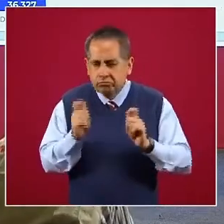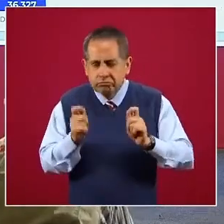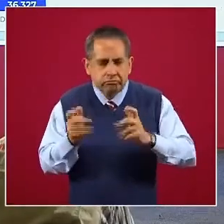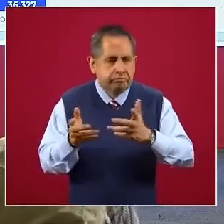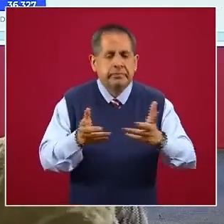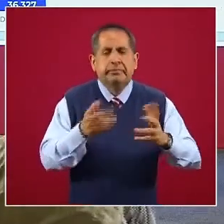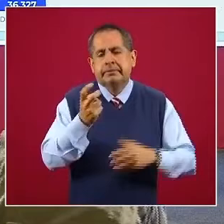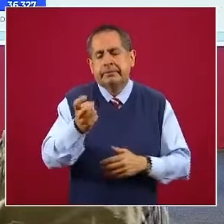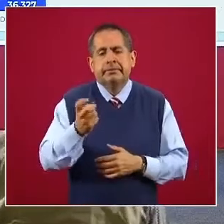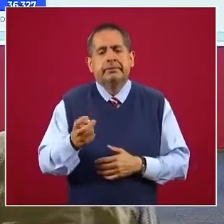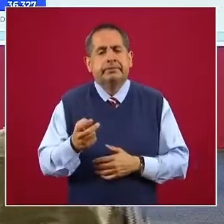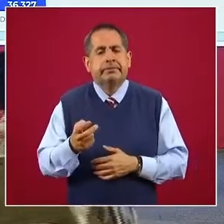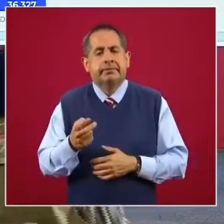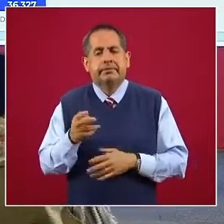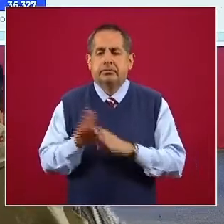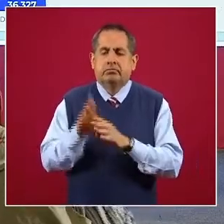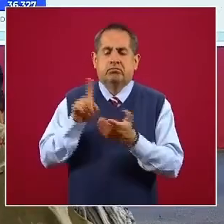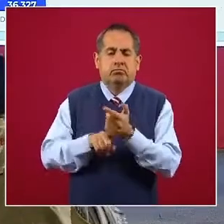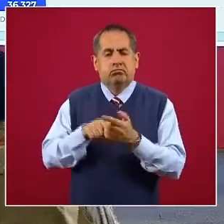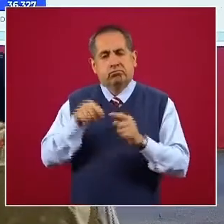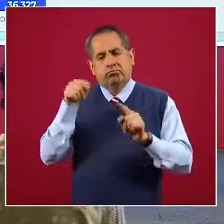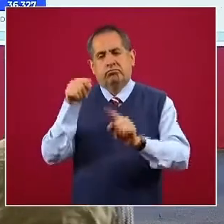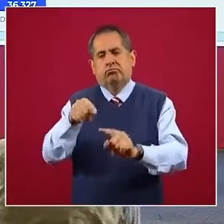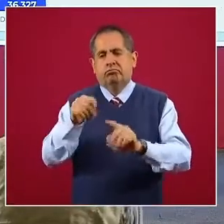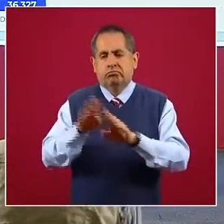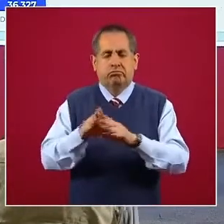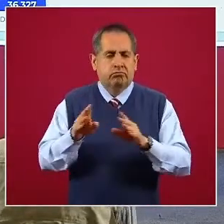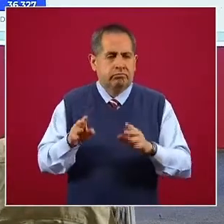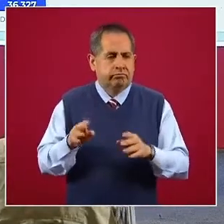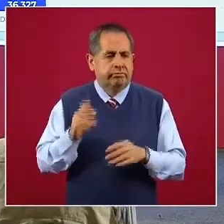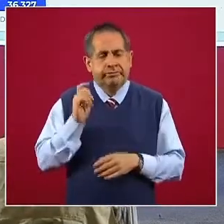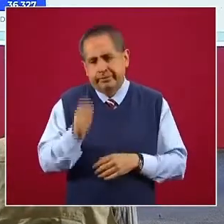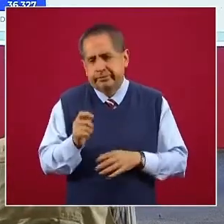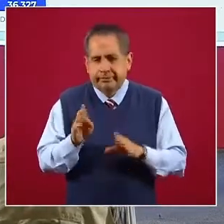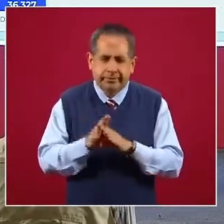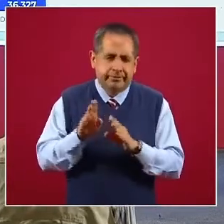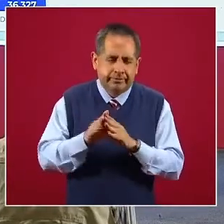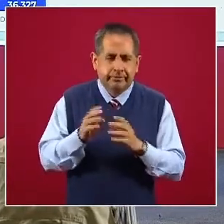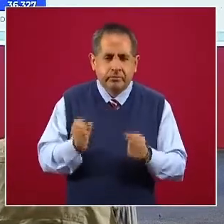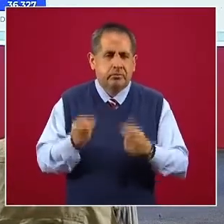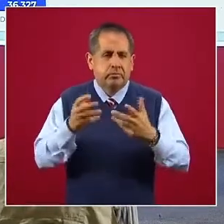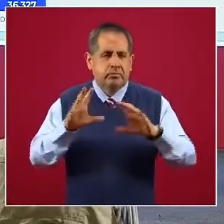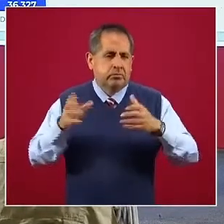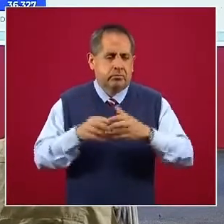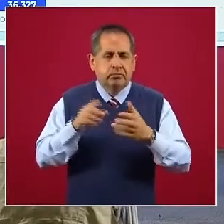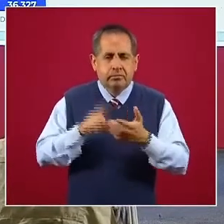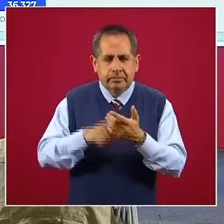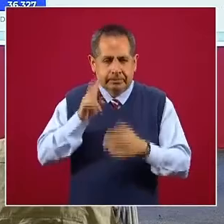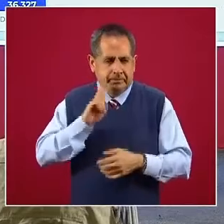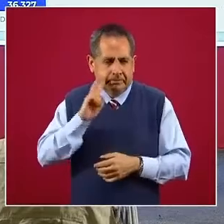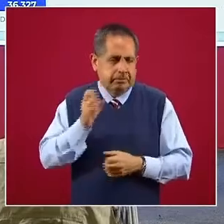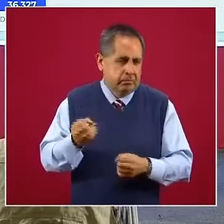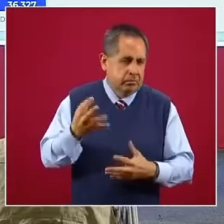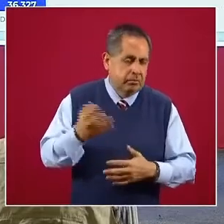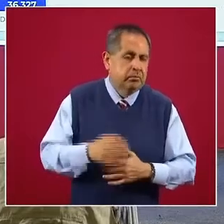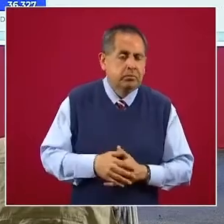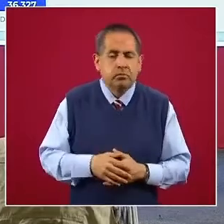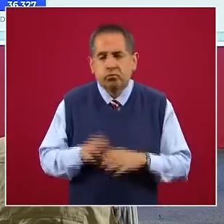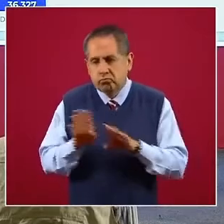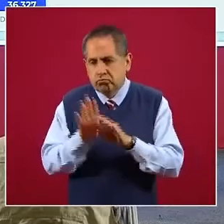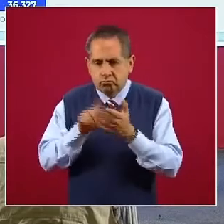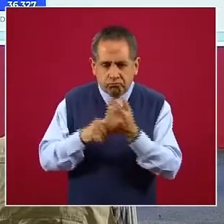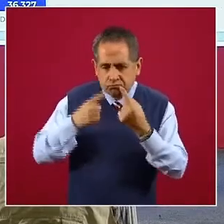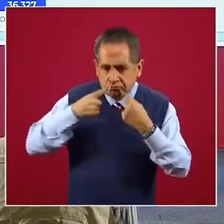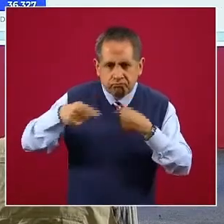comportando, ¿sí?, este incremento, estabilidad o decremento que puede haber en un momento entre los casos, y podemos ver cómo